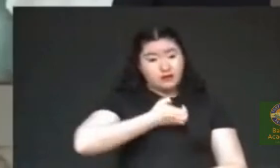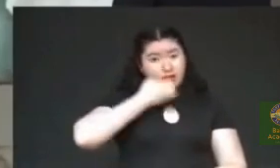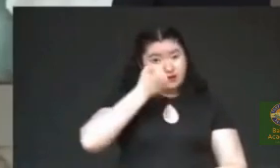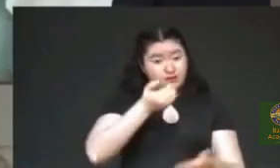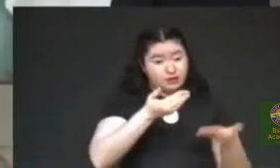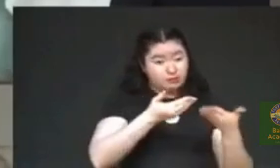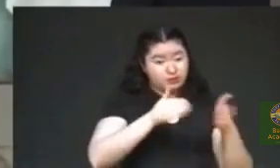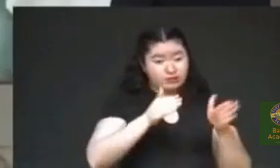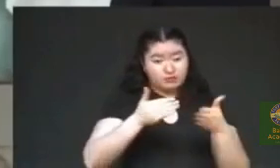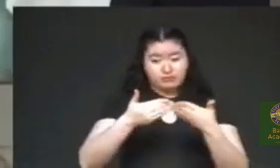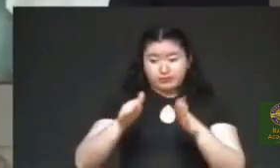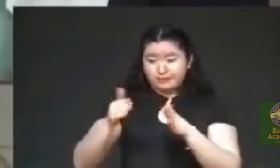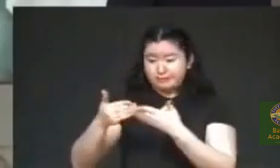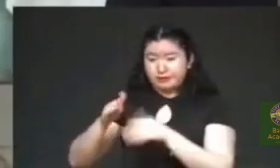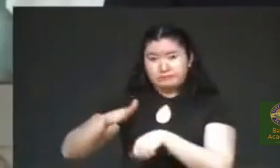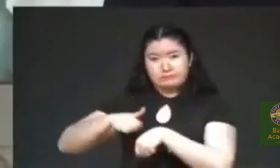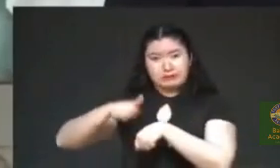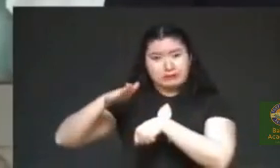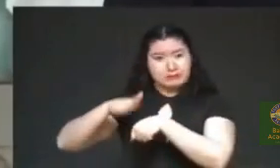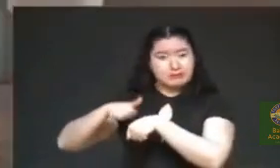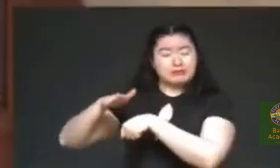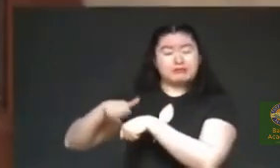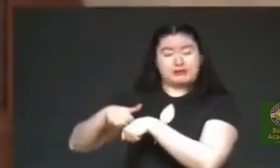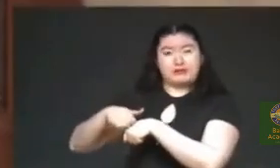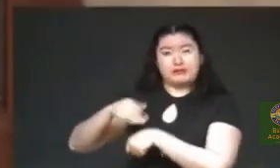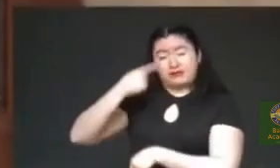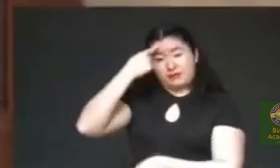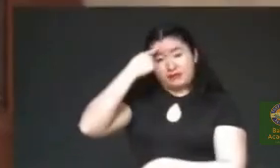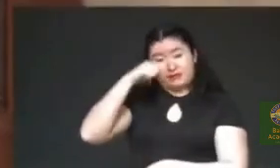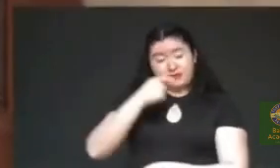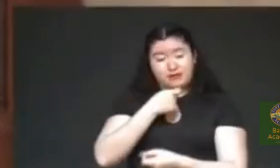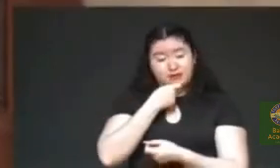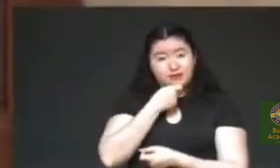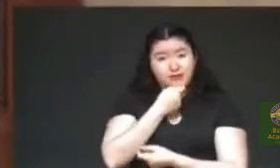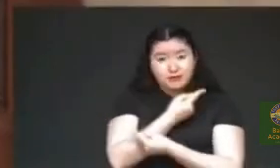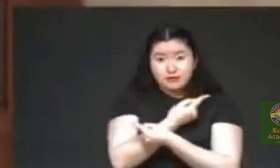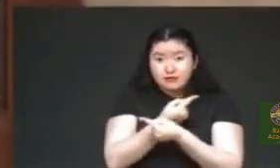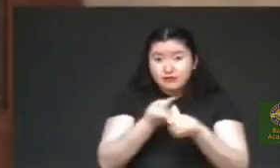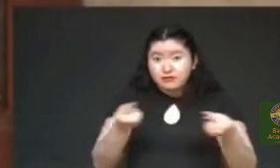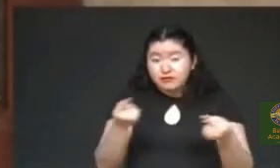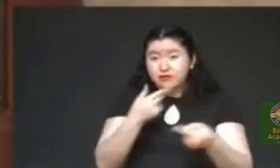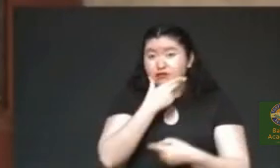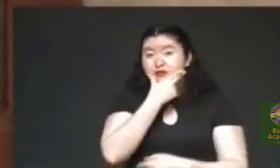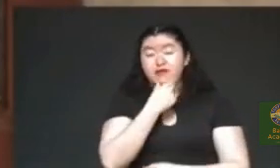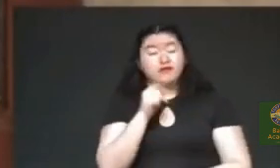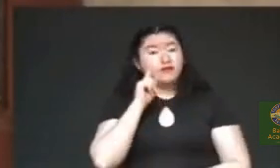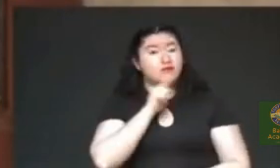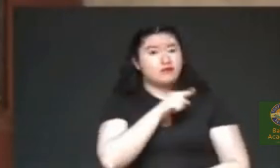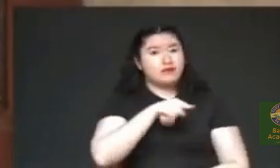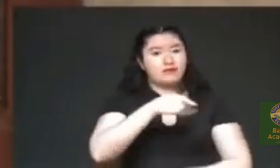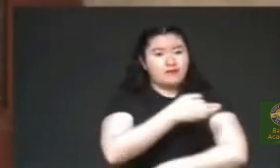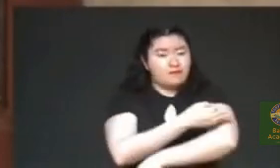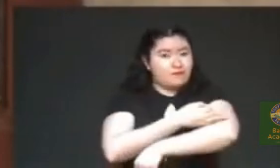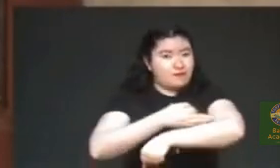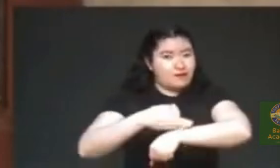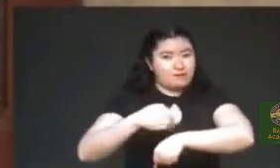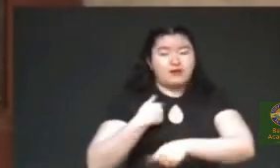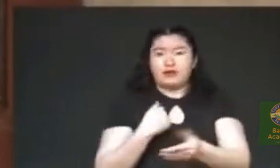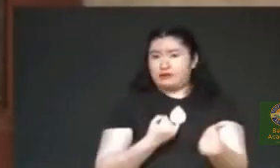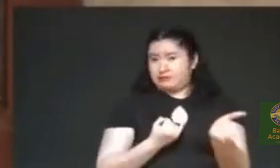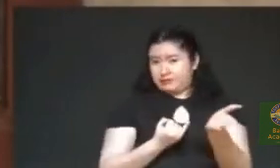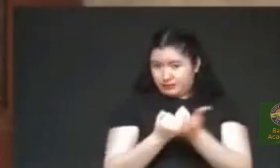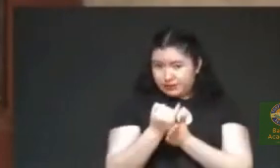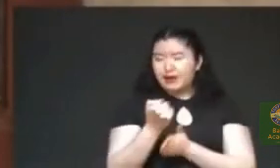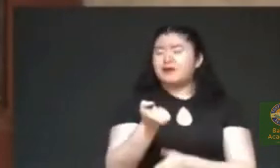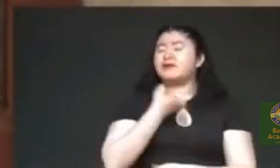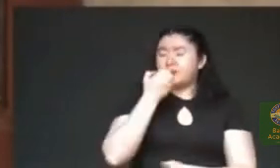escuelas posibles para que las niñas y niños y sus familias que así lo decidan tengan esta escuela. Pero bueno,